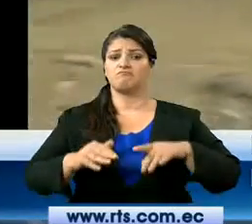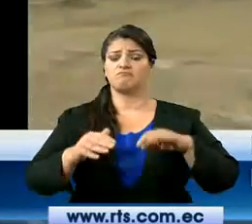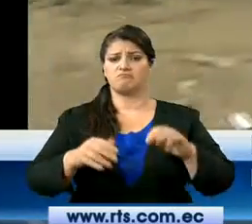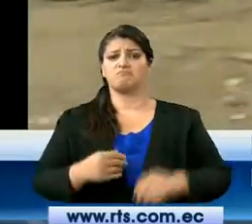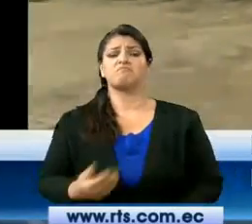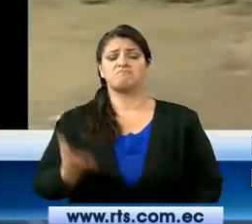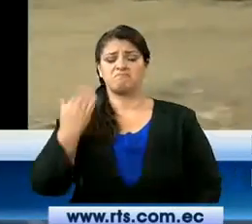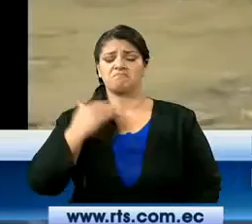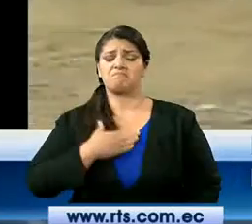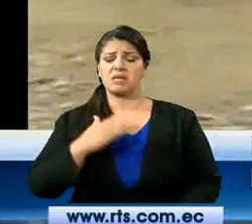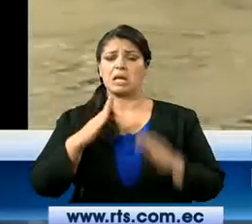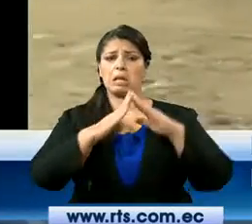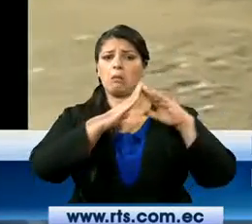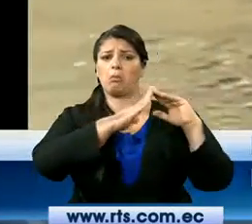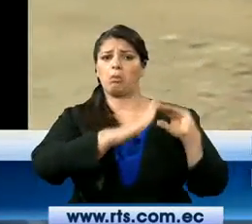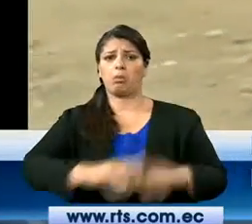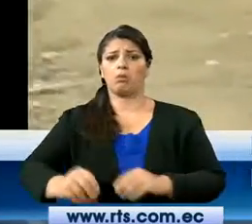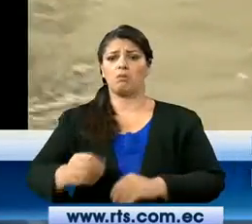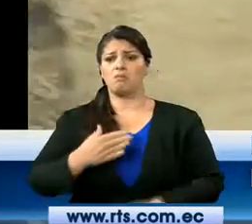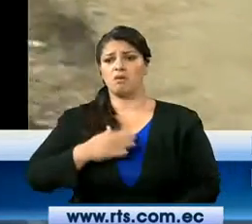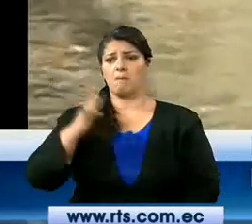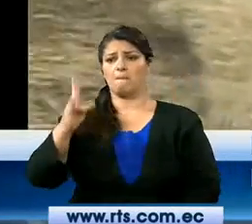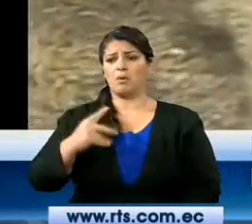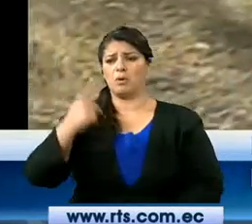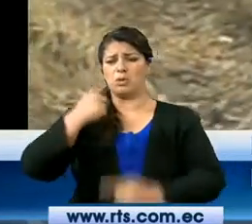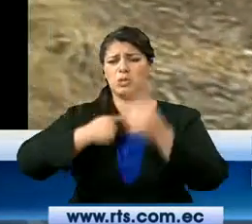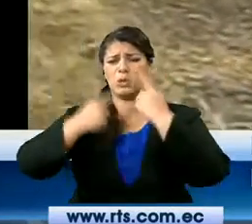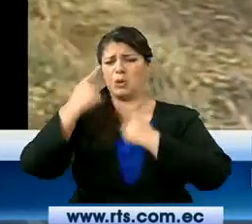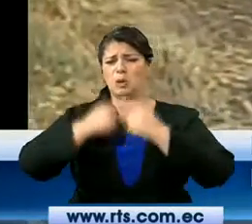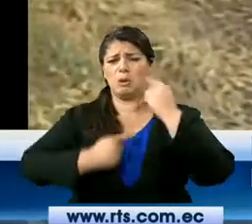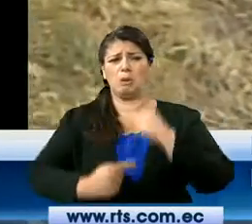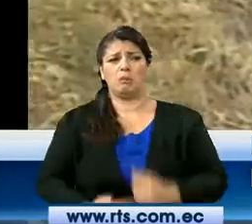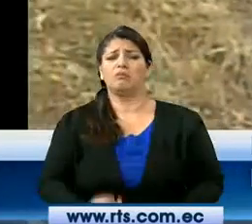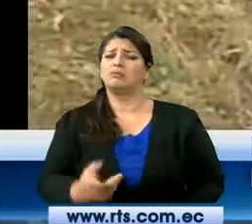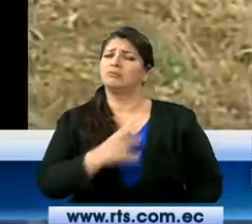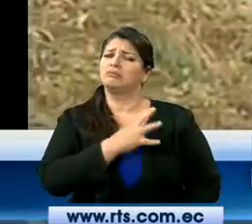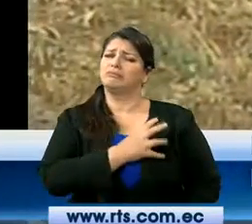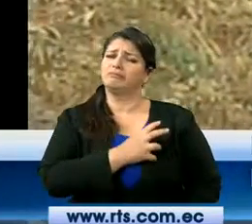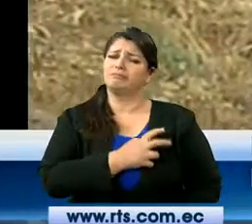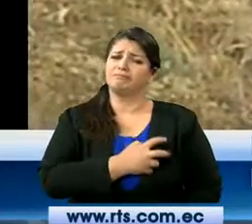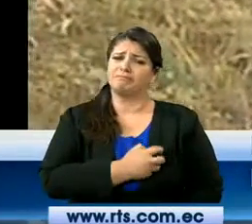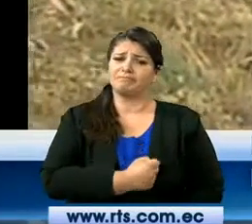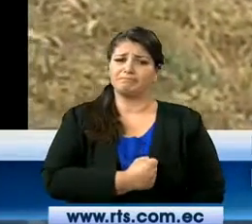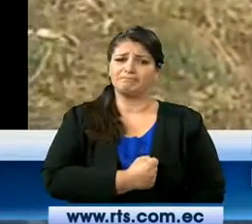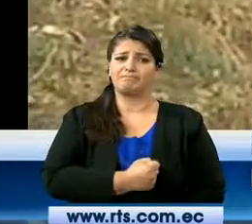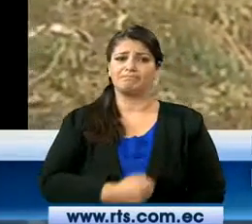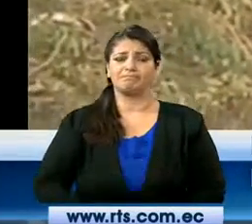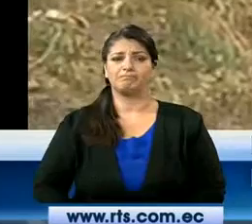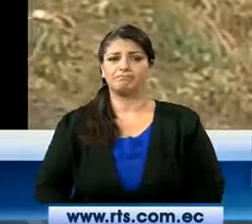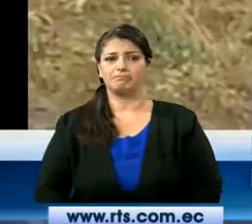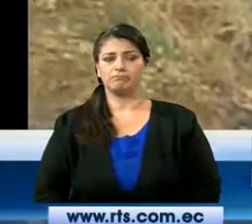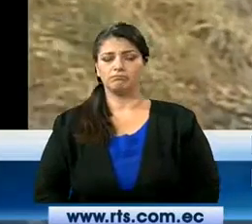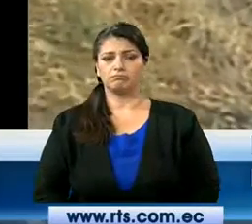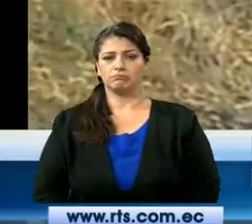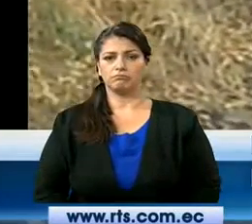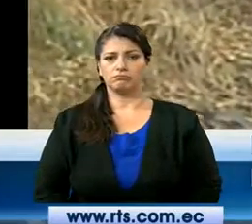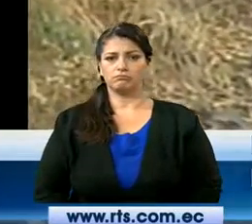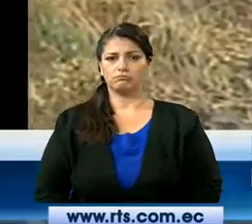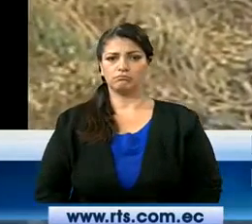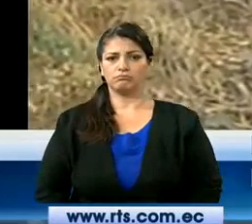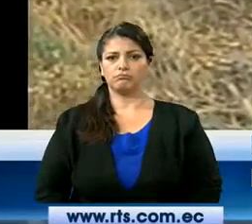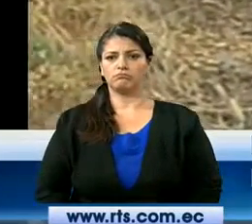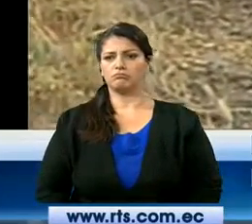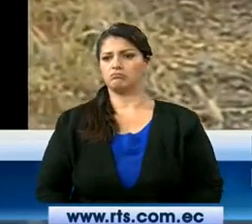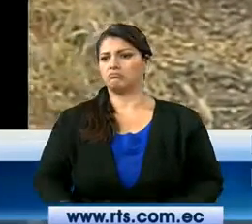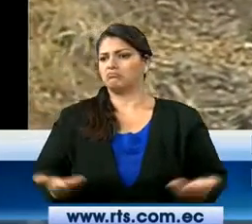cayó. Ahí está mi señora llorando. ¿Por qué? Porque esto es un sufrimiento grande que nosotros tenemos aquí los moradores del bloque 6, Puerta Estapa. Nosotros no tenemos